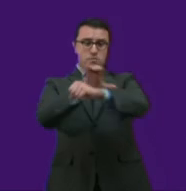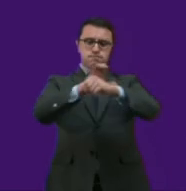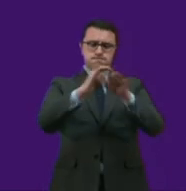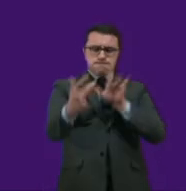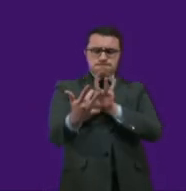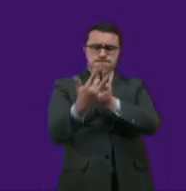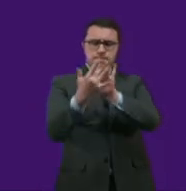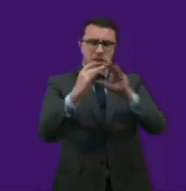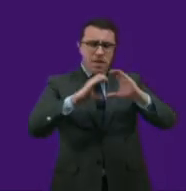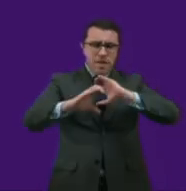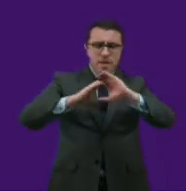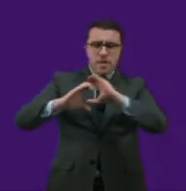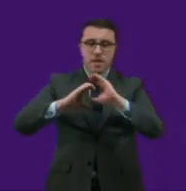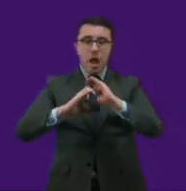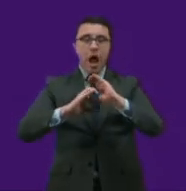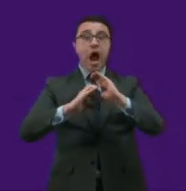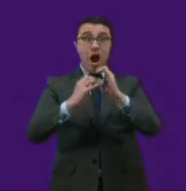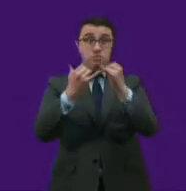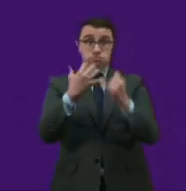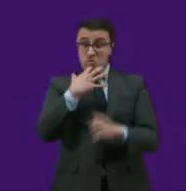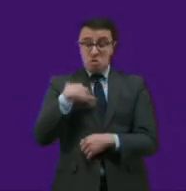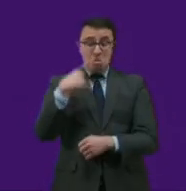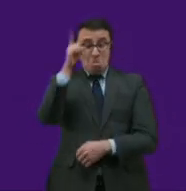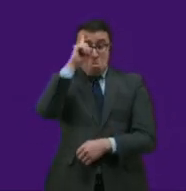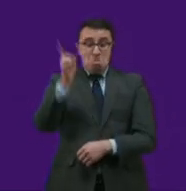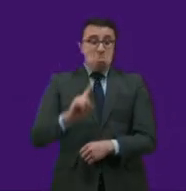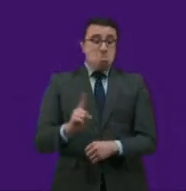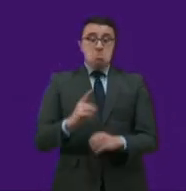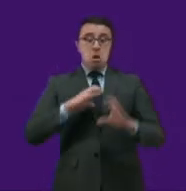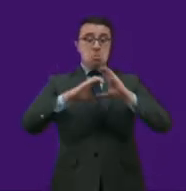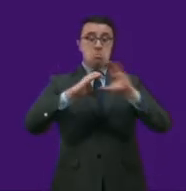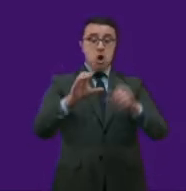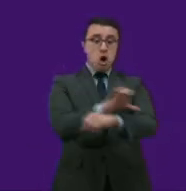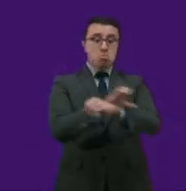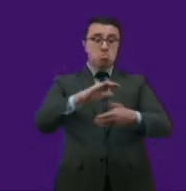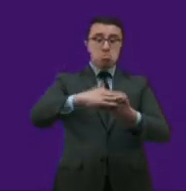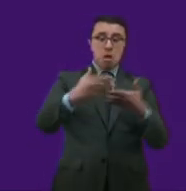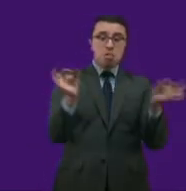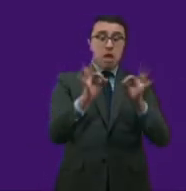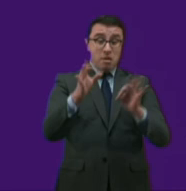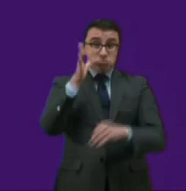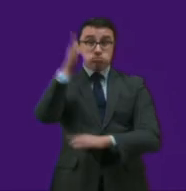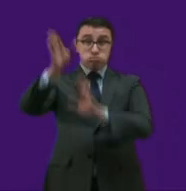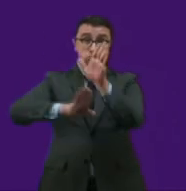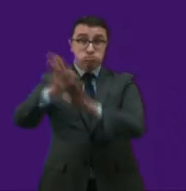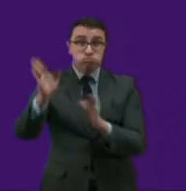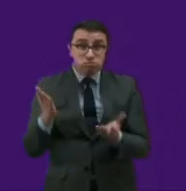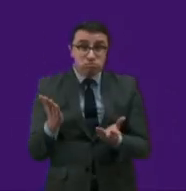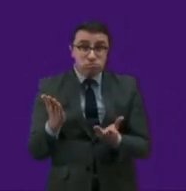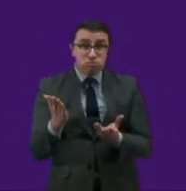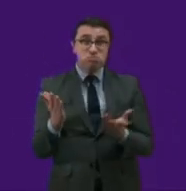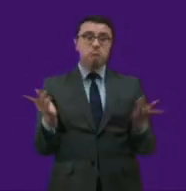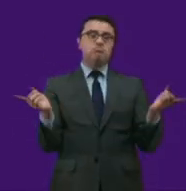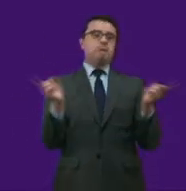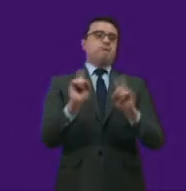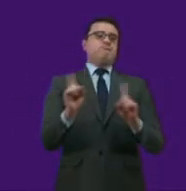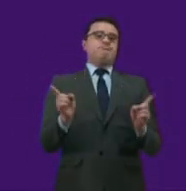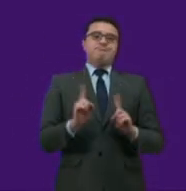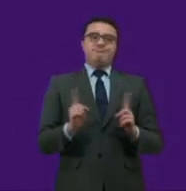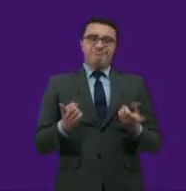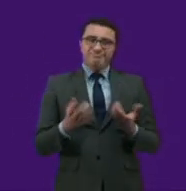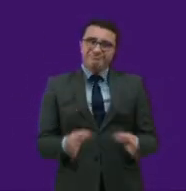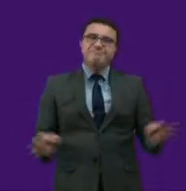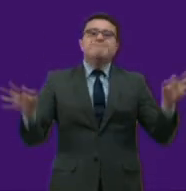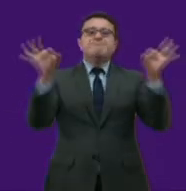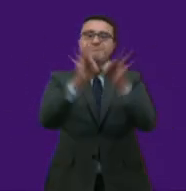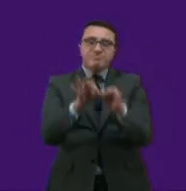nuevo mundo. Punto. Entonces, por favor, que los papás pongan a sus hijos a aprender este lenguaje para